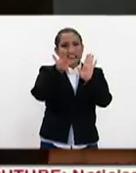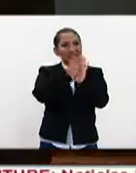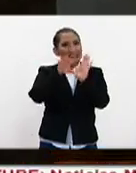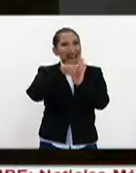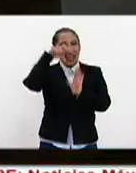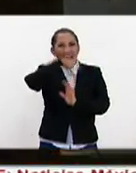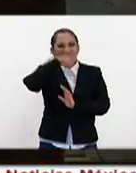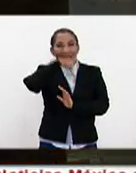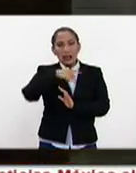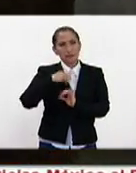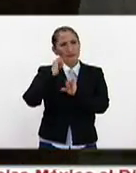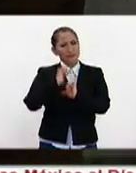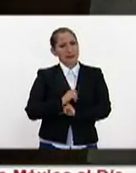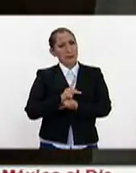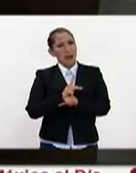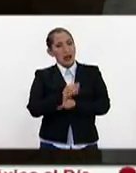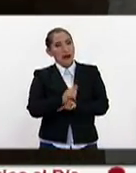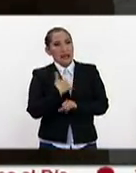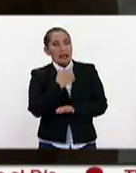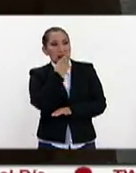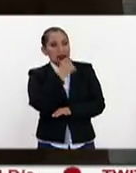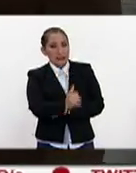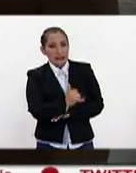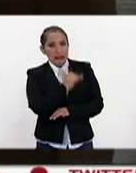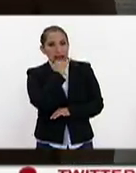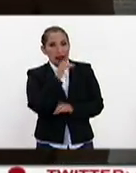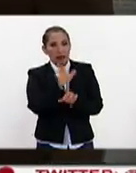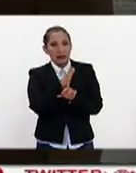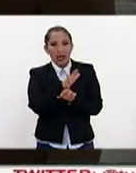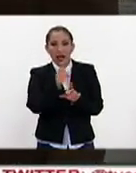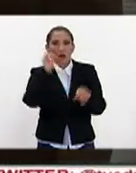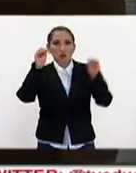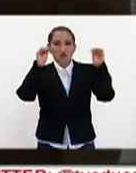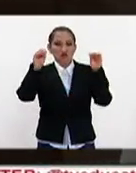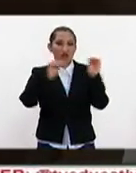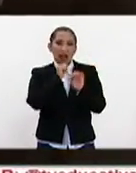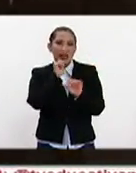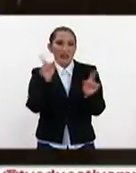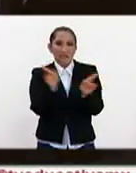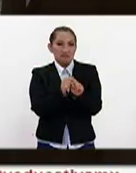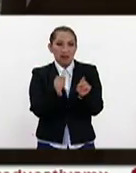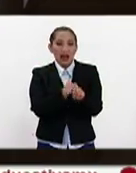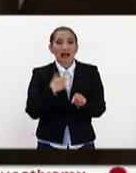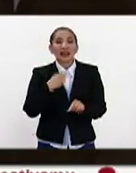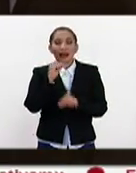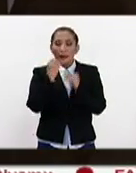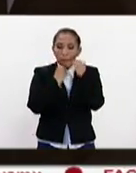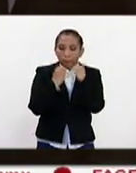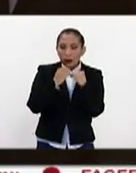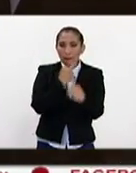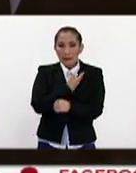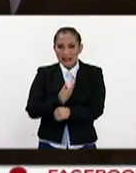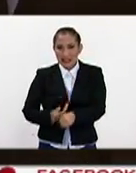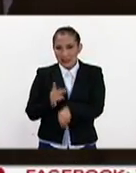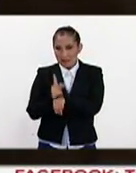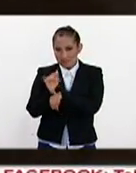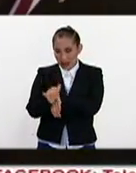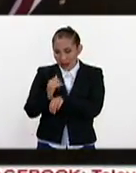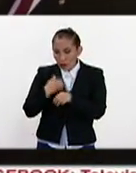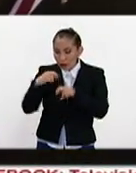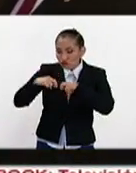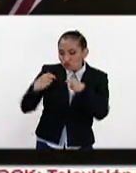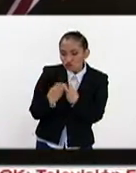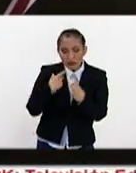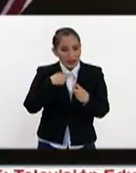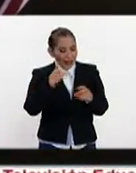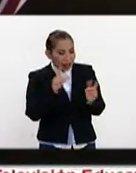nacional. Las autoridades paraguayas dijeron que se trata de banderas ornamentales. Luego de una comida con el presidente Horacio Cartes y un